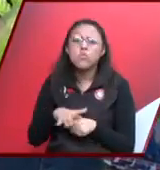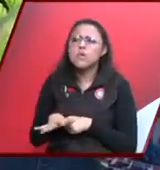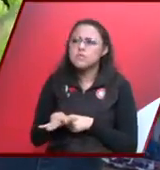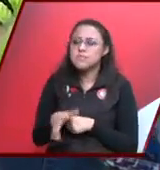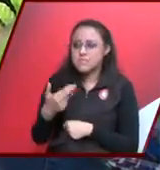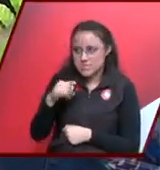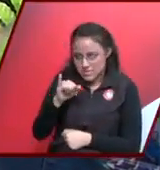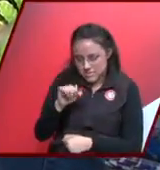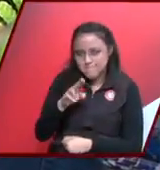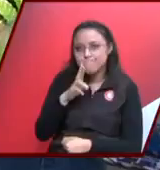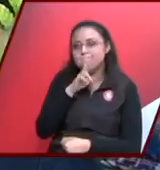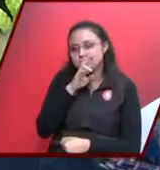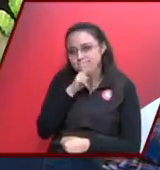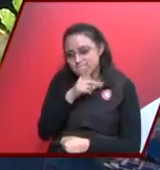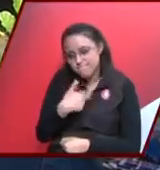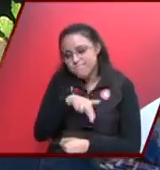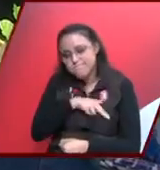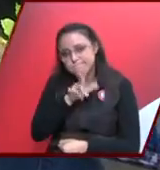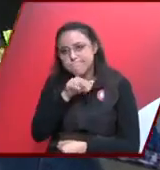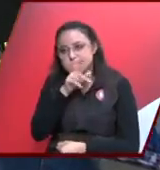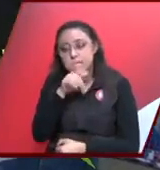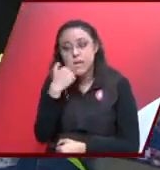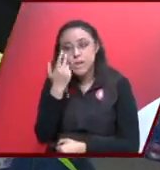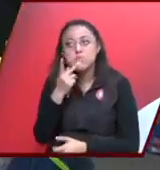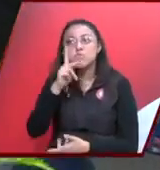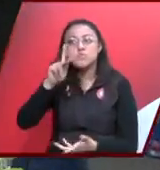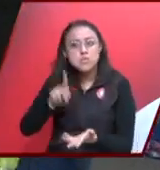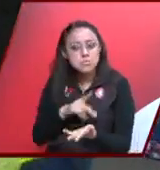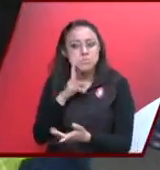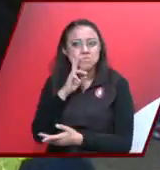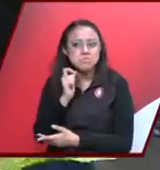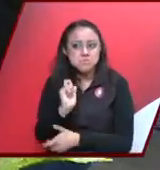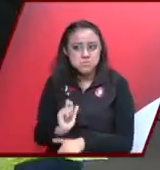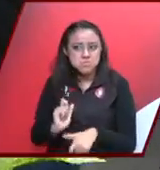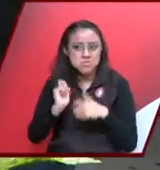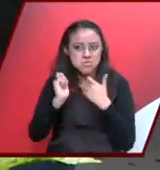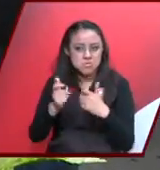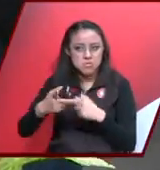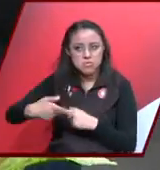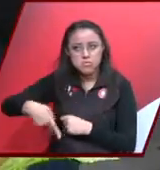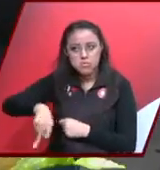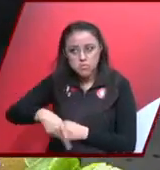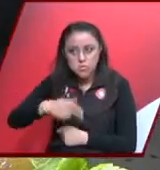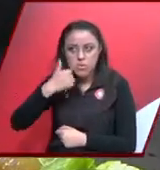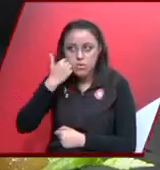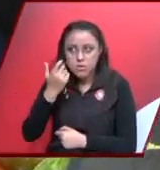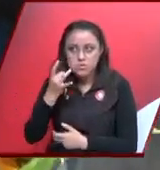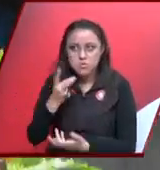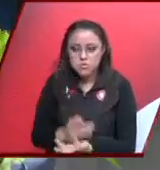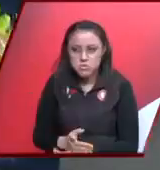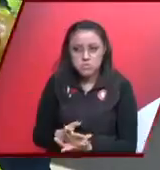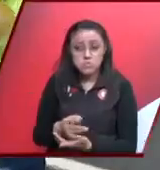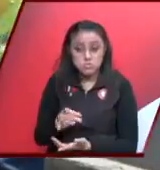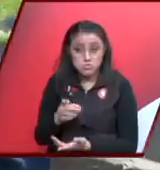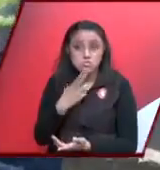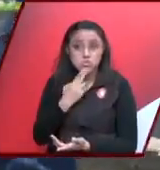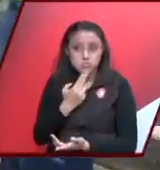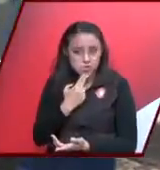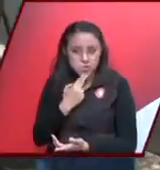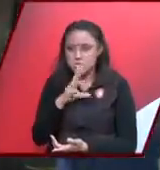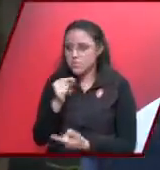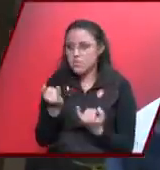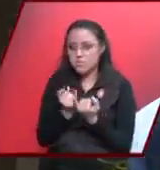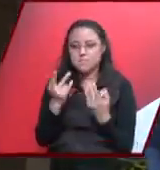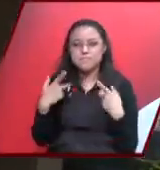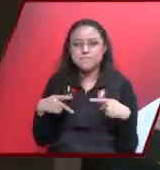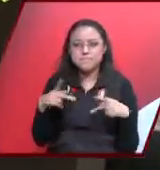estamos preocupados, aparte de que queremos reactivar la economía del pueblo, no nada más a través de nuestros dulces, sino también para